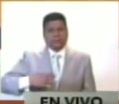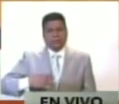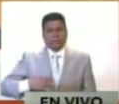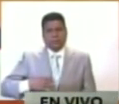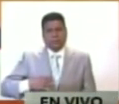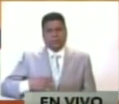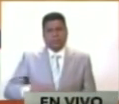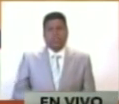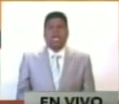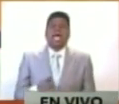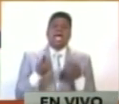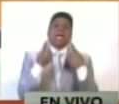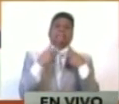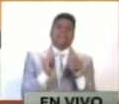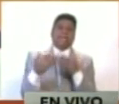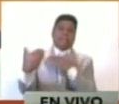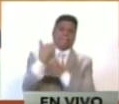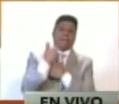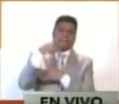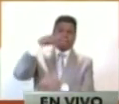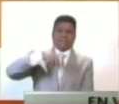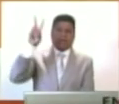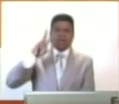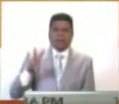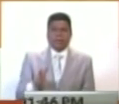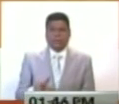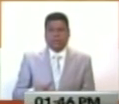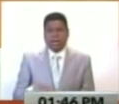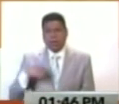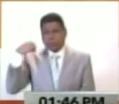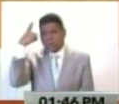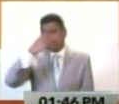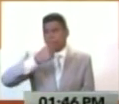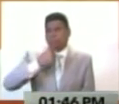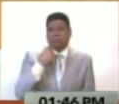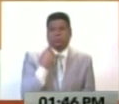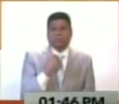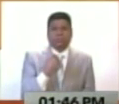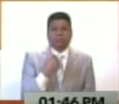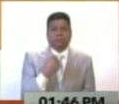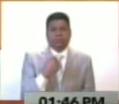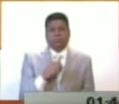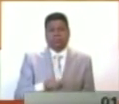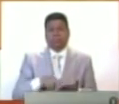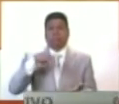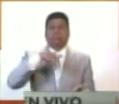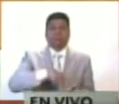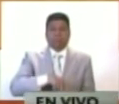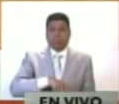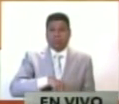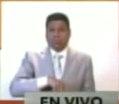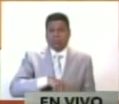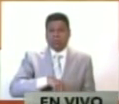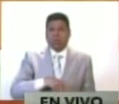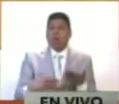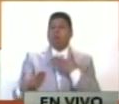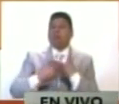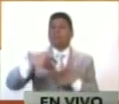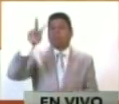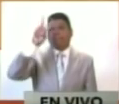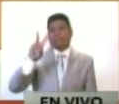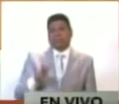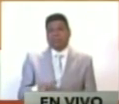insolentemente pretendan invadir a Venezuela. Una posición apátrida, absolutamente apátrida,